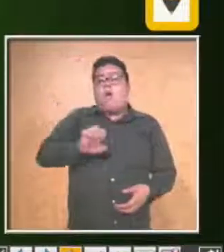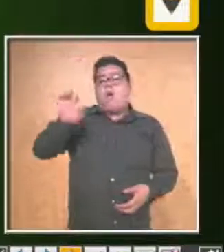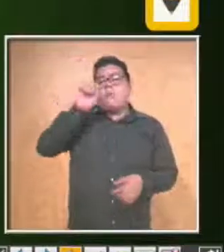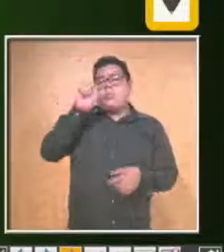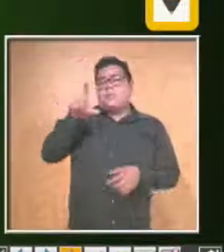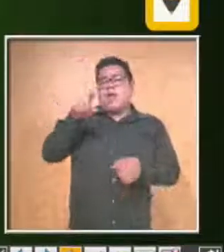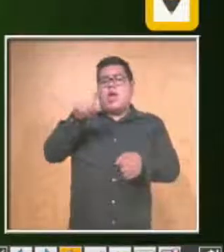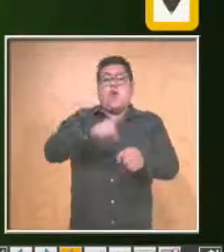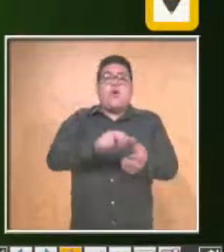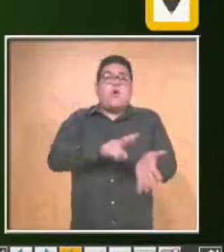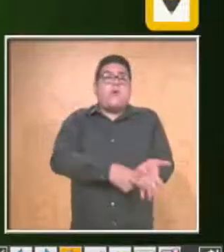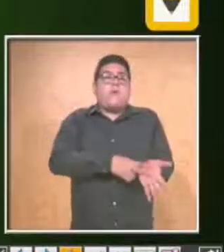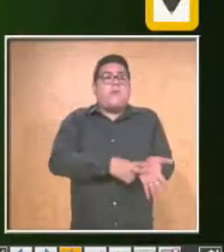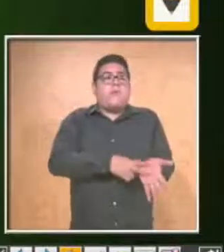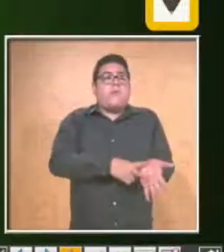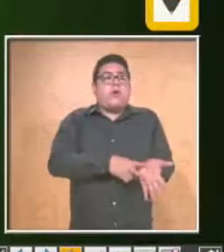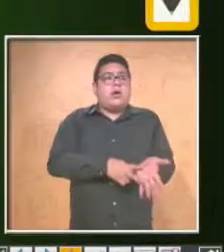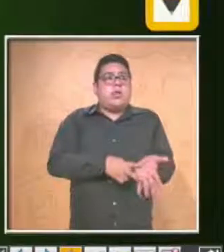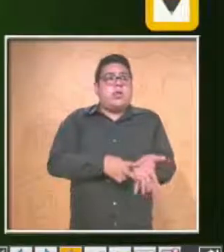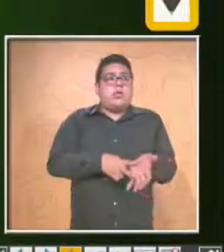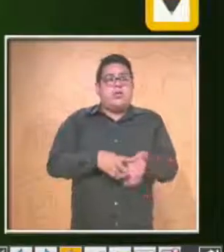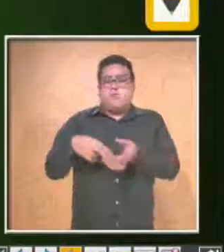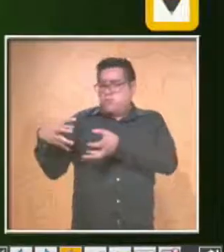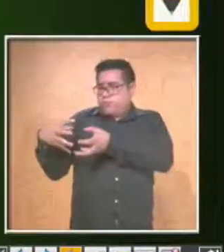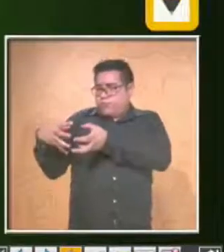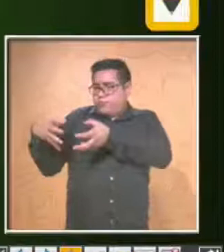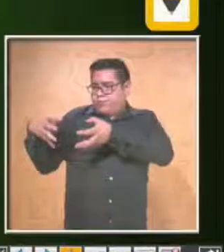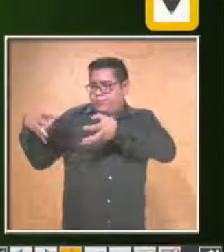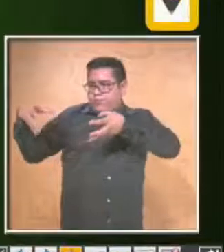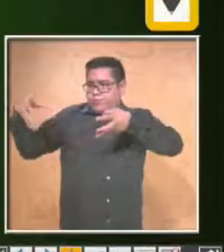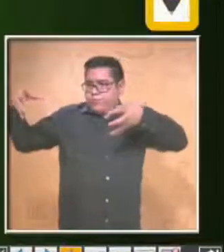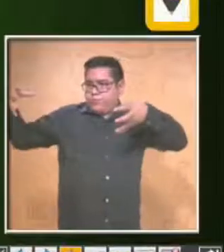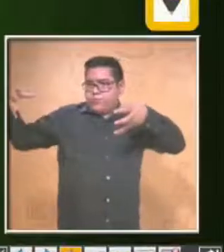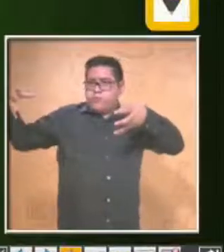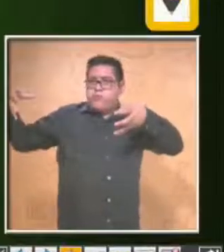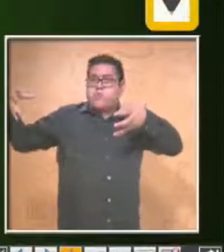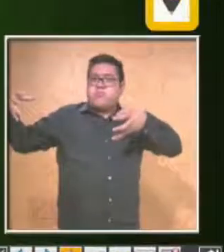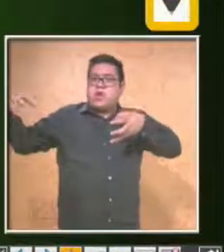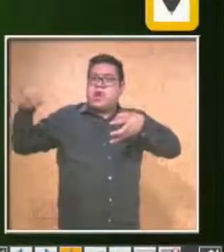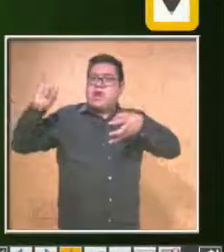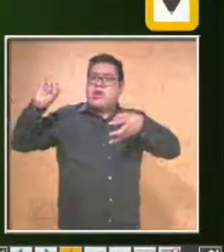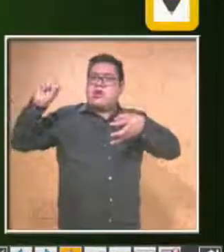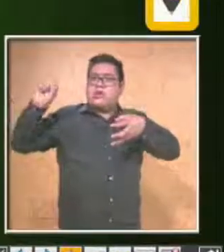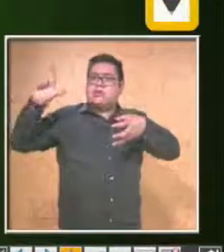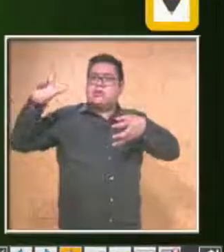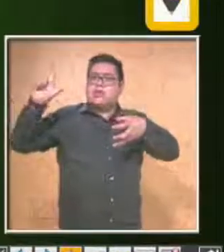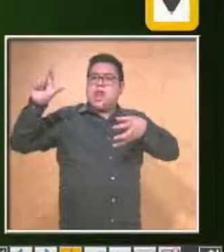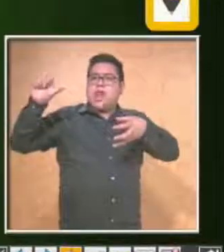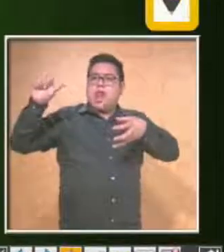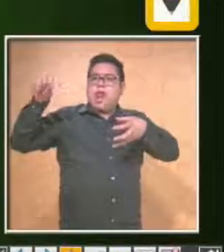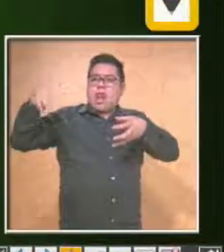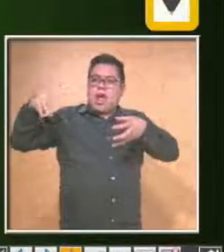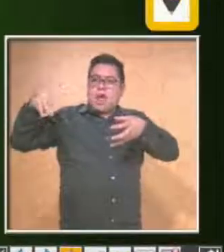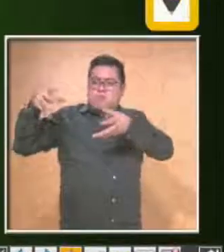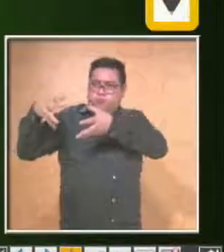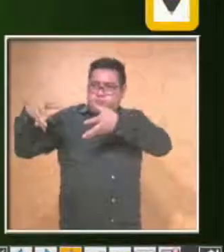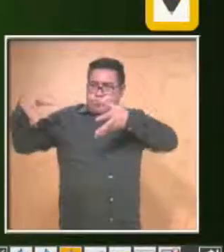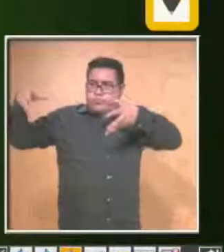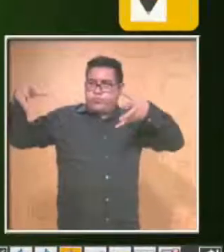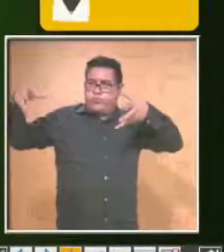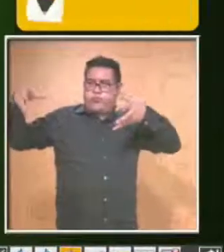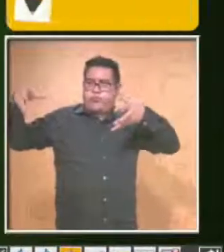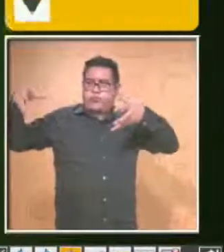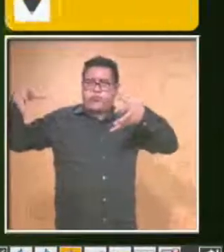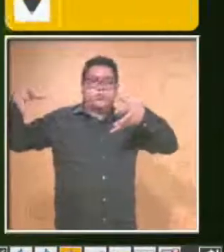es alcanzada por la influencia del Islam. Recordemos que España estuvo dominada 700 años por los árabes.